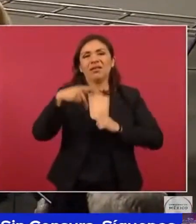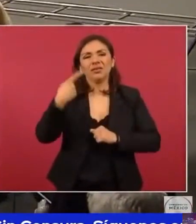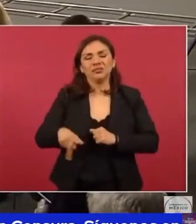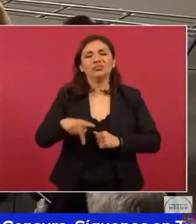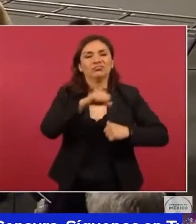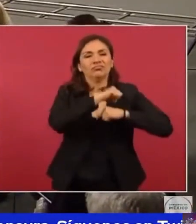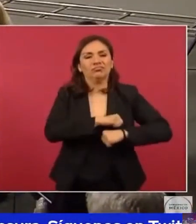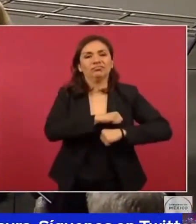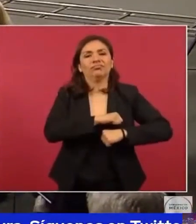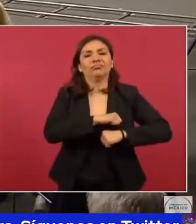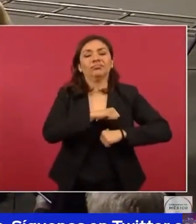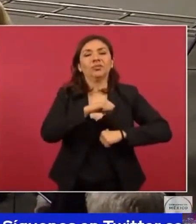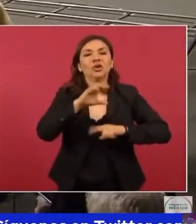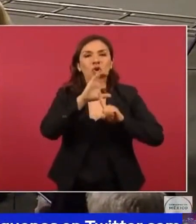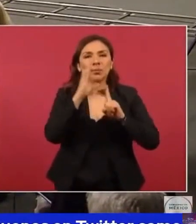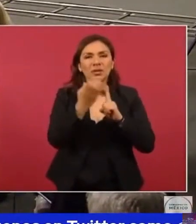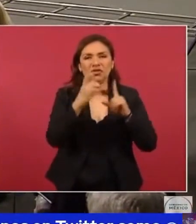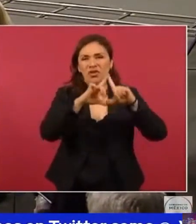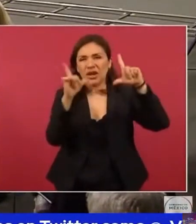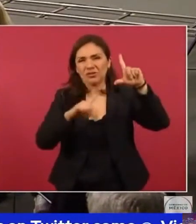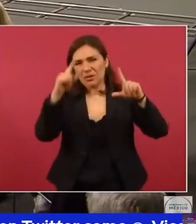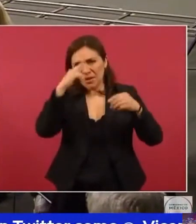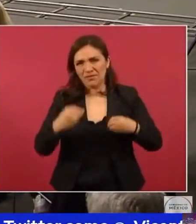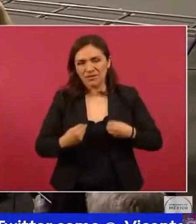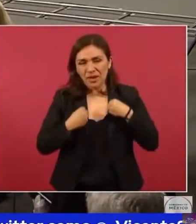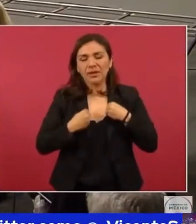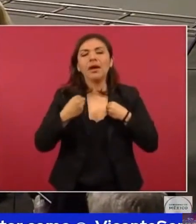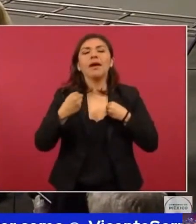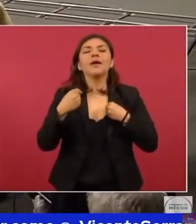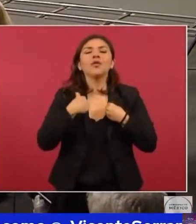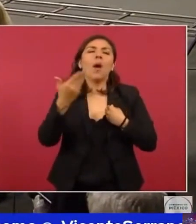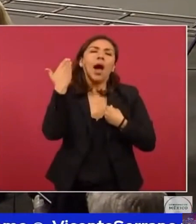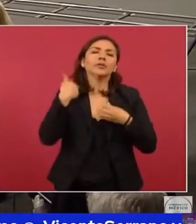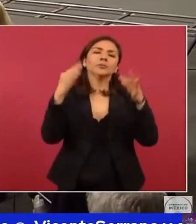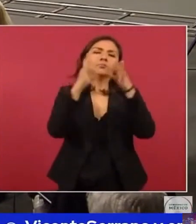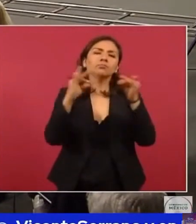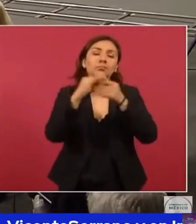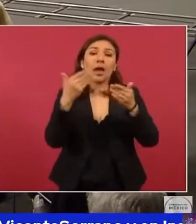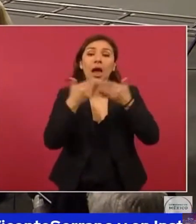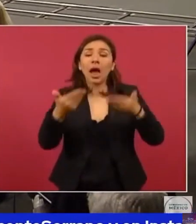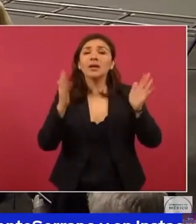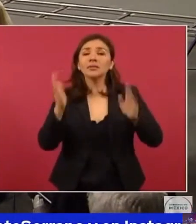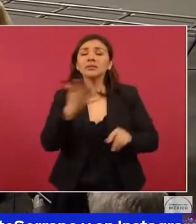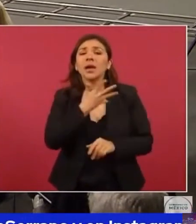Comisión Nacional de Vivienda, ya hemos expuesto anteriormente, se han dado